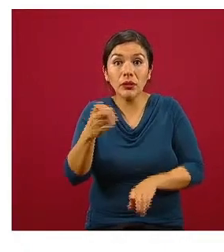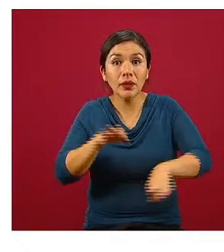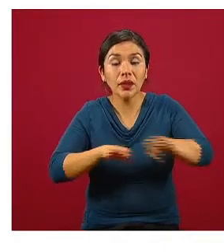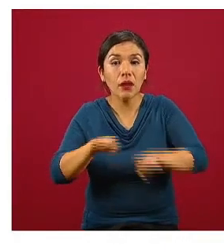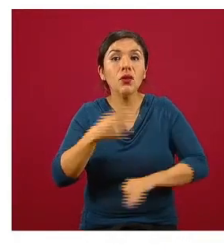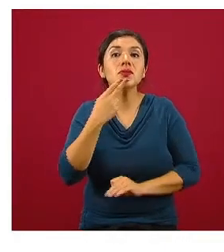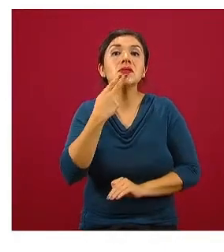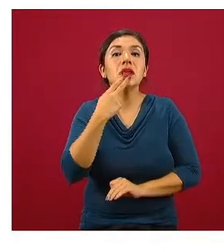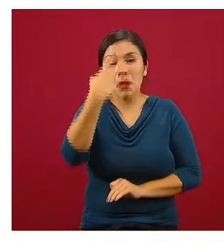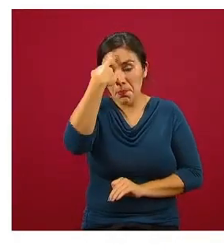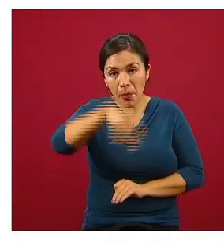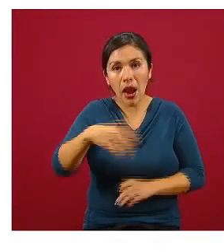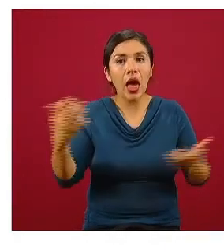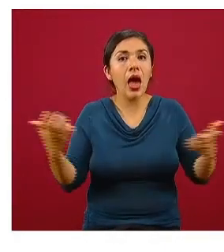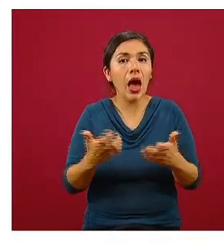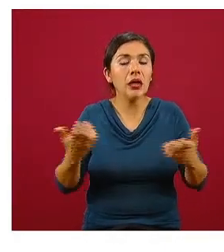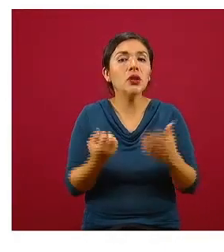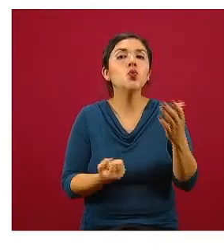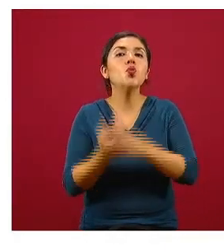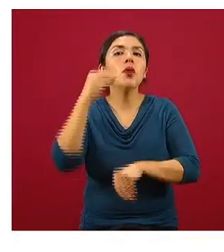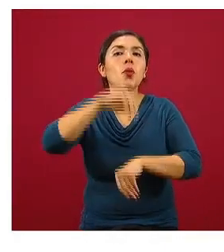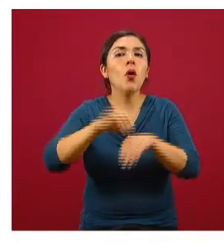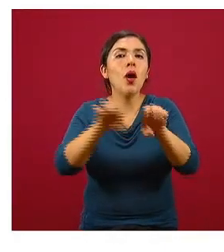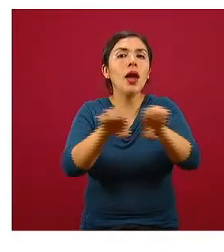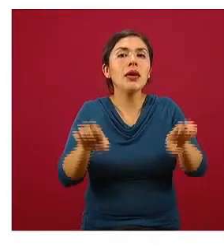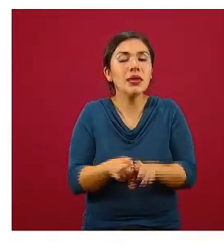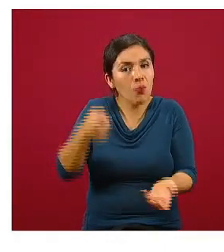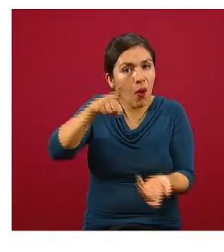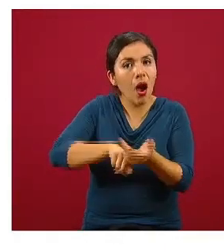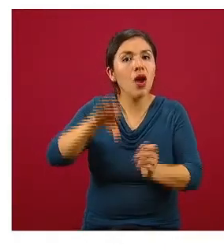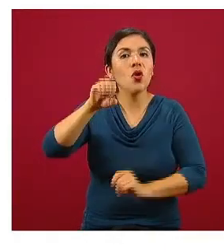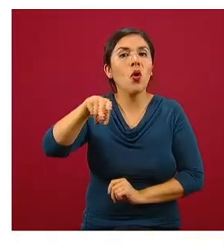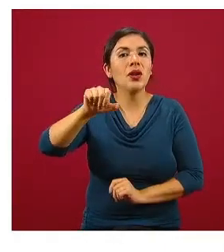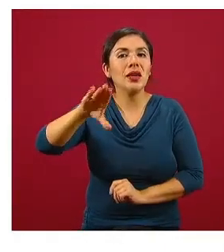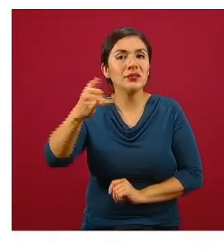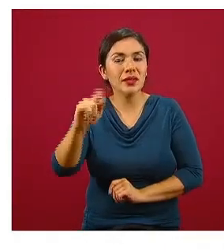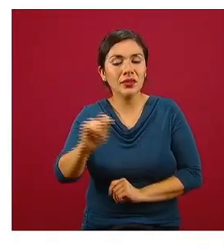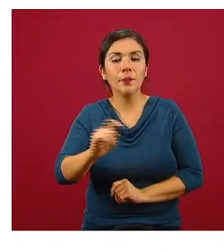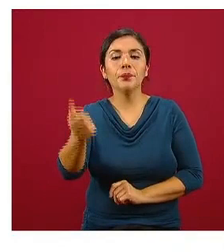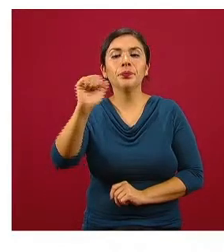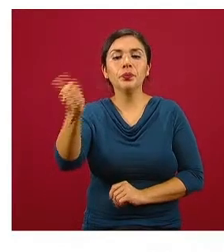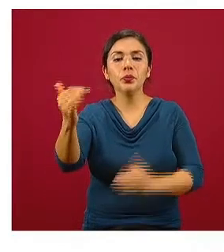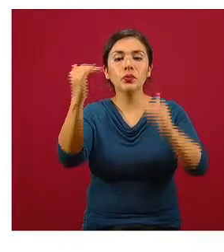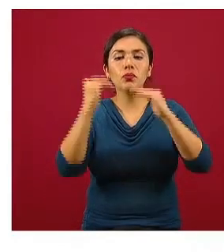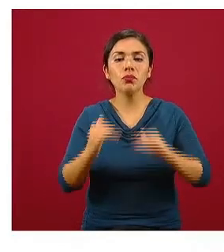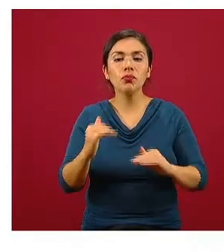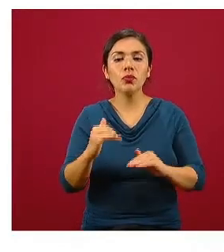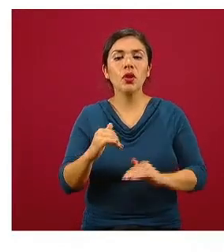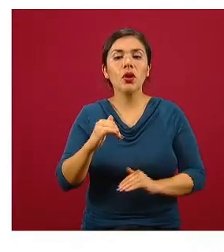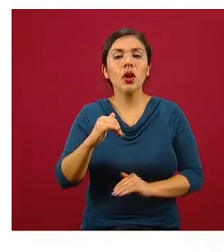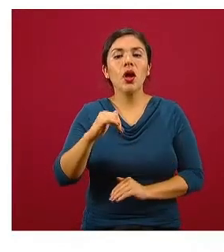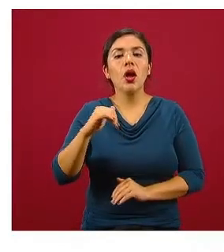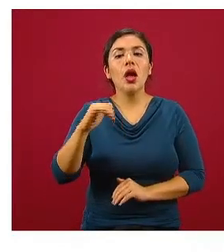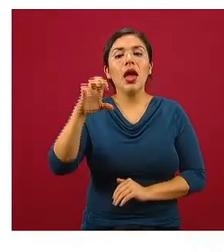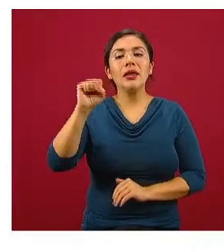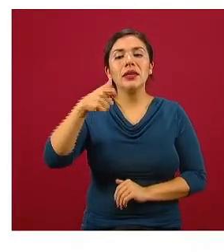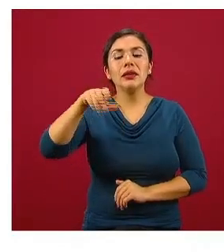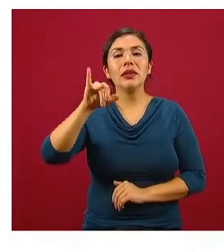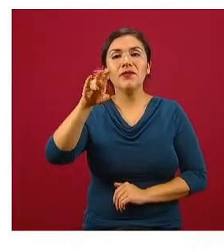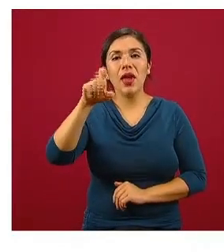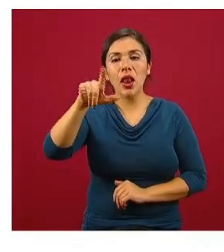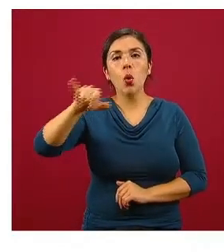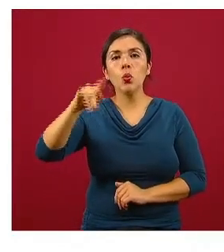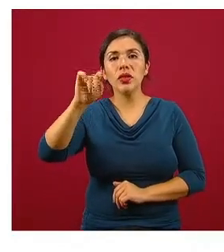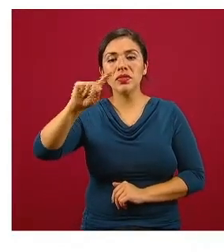para ir haciendo un nuevo equipo dentro de CONACYT. Cristen García José Andrés, Esquivel